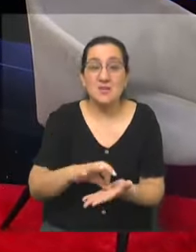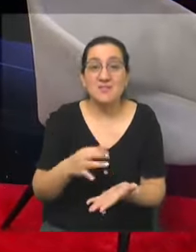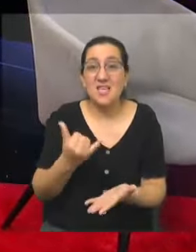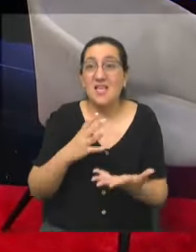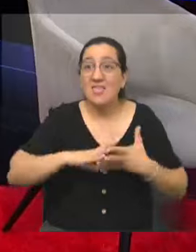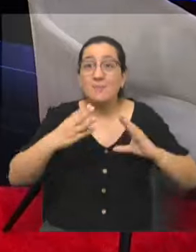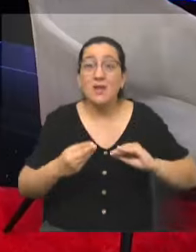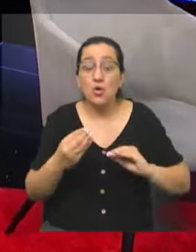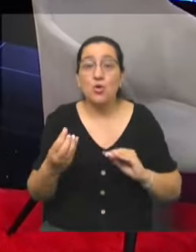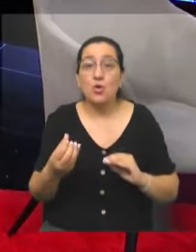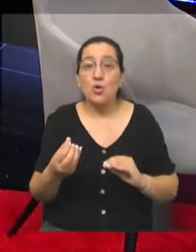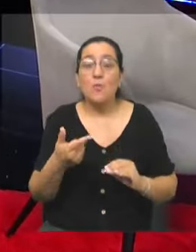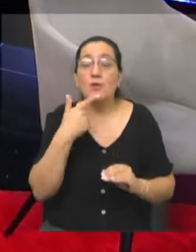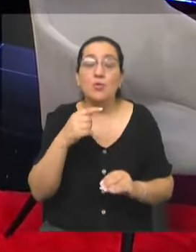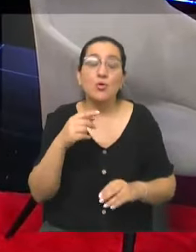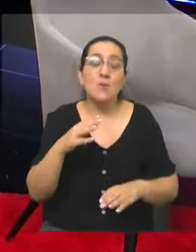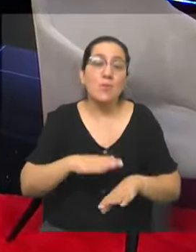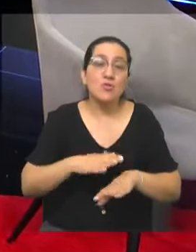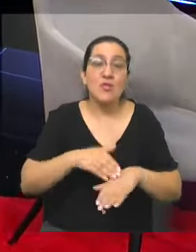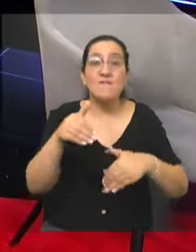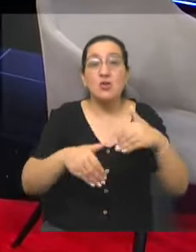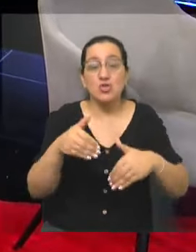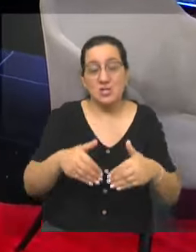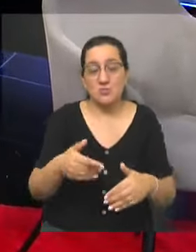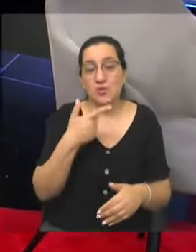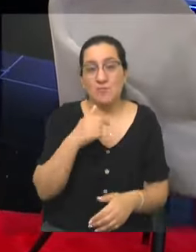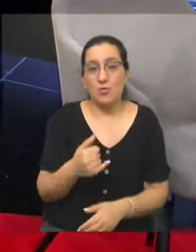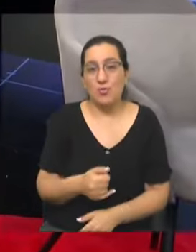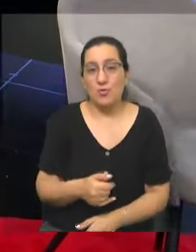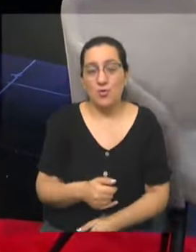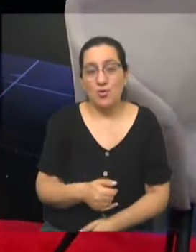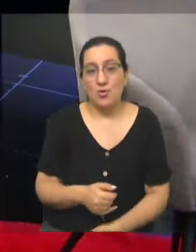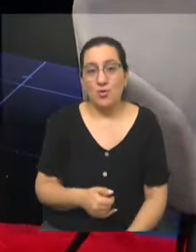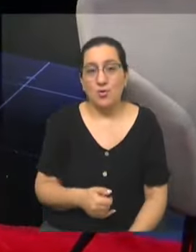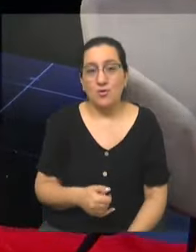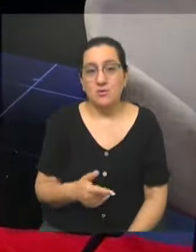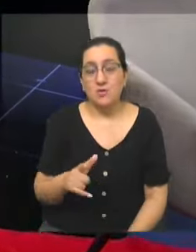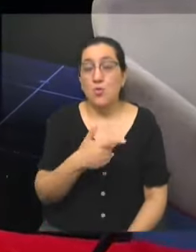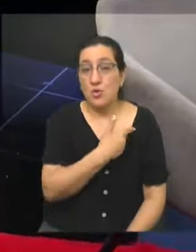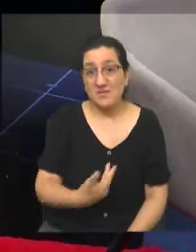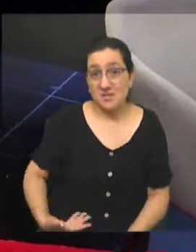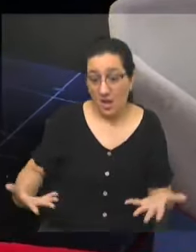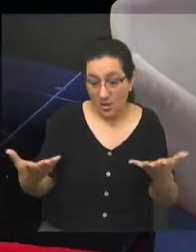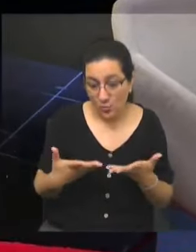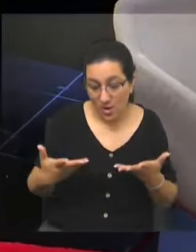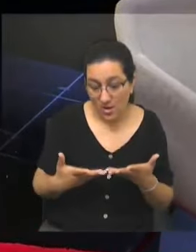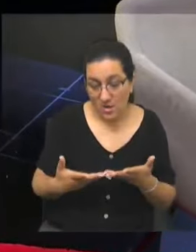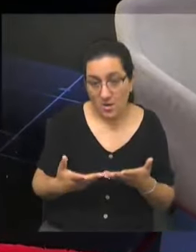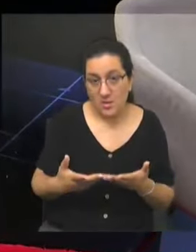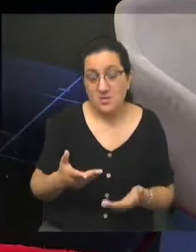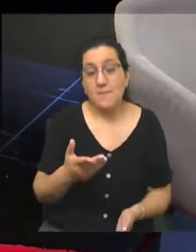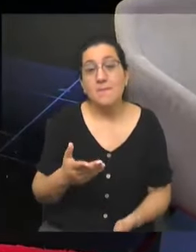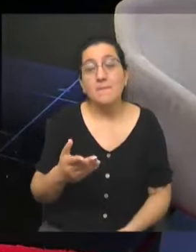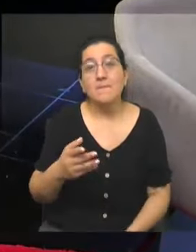con respecto al sistema de balotaje, etcétera, para que no, por ejemplo, en el caso de nuestro presidente actual, nuestro presidente es el presidente con